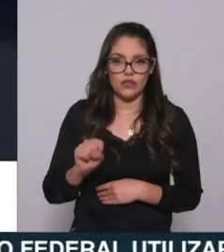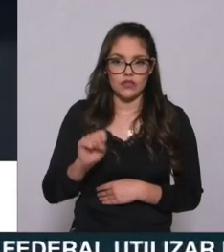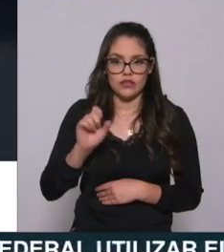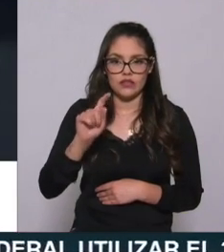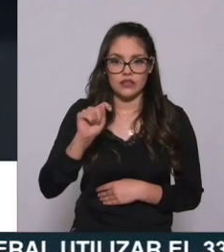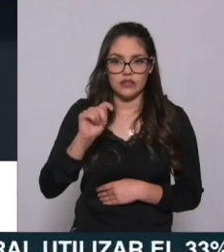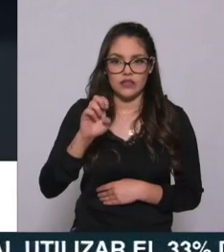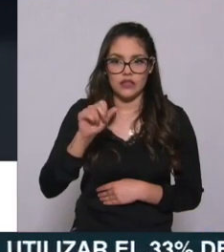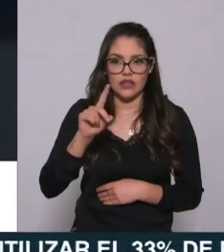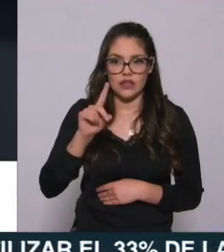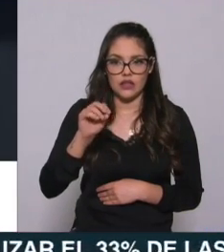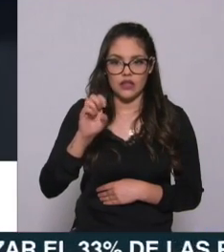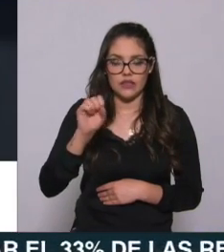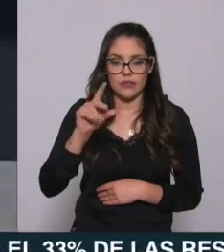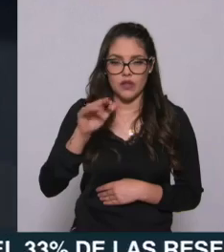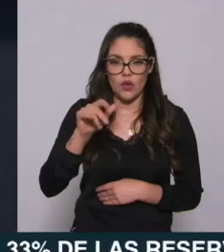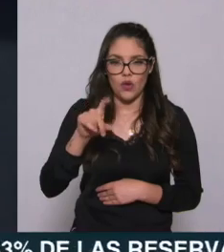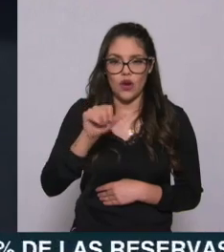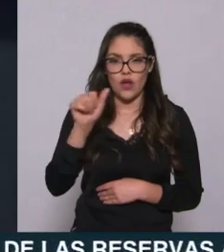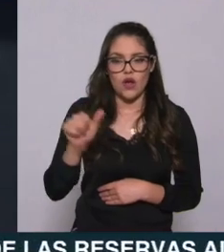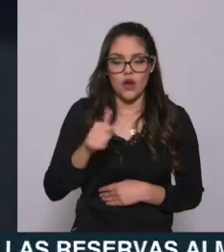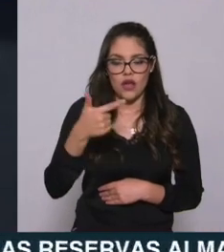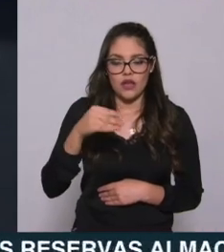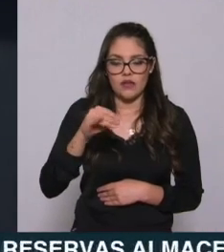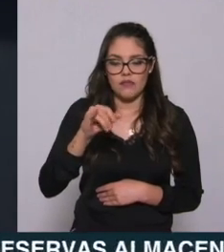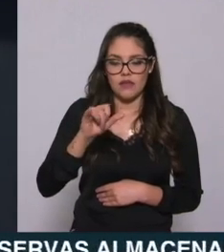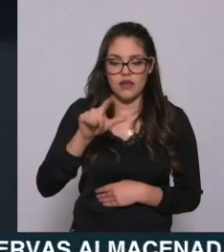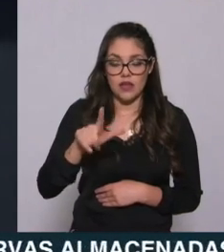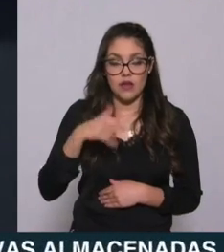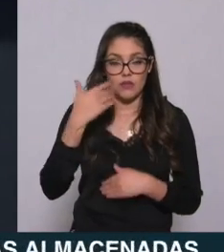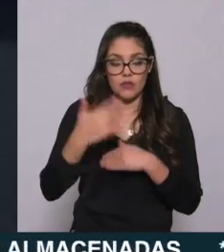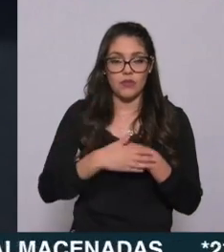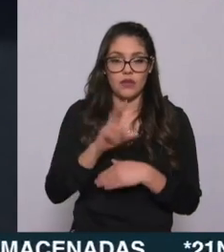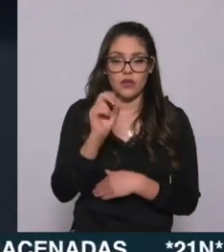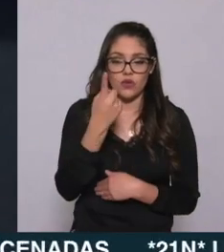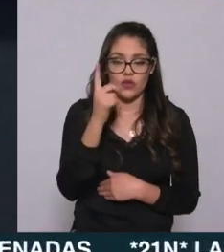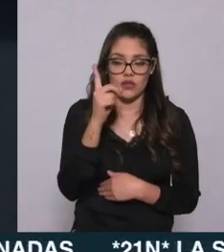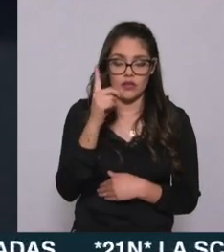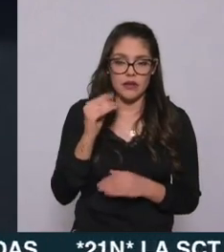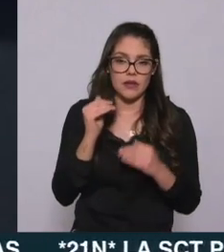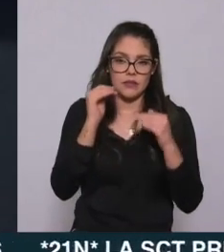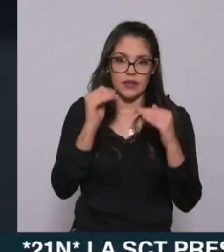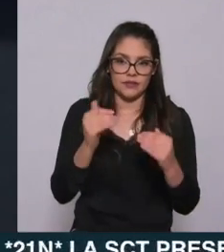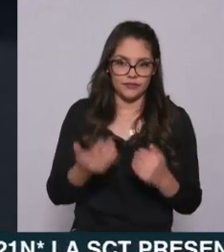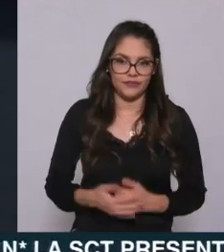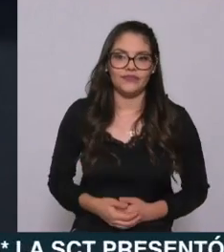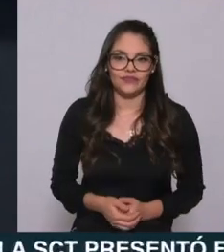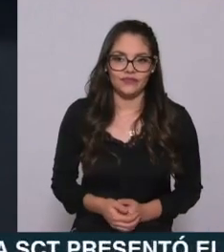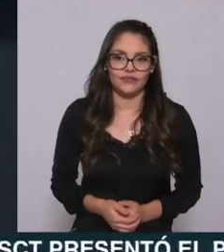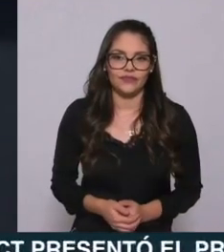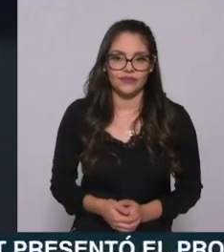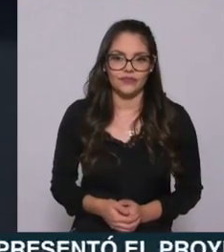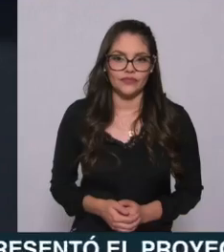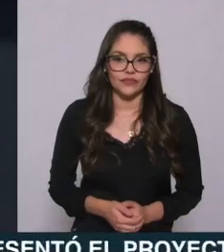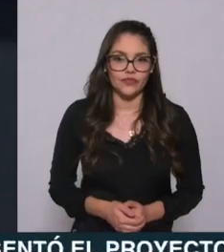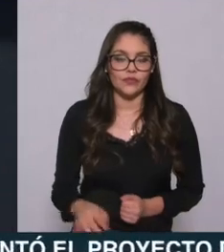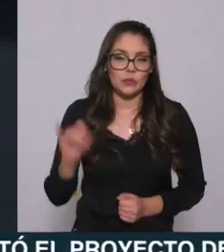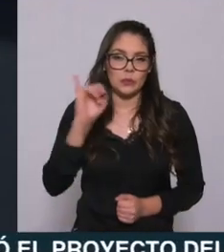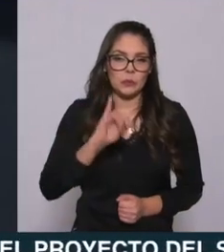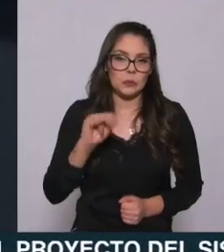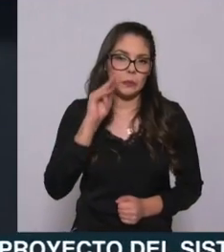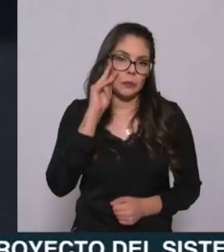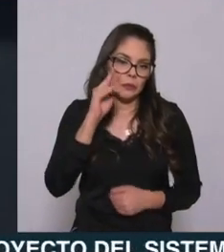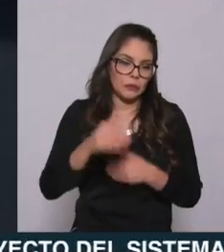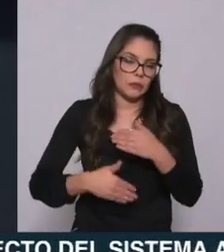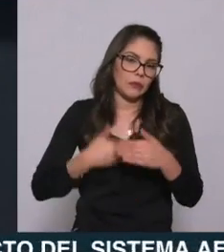mutisespectáculos@gmail.com y bueno, ahí estamos recibiendo todo el material hasta el 31 de diciembre. Todavía de este tienen año. tiempo. Así Bueno, es. y el jueves nos vamos a ver a Amiga Date